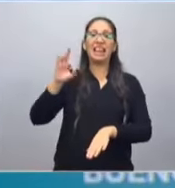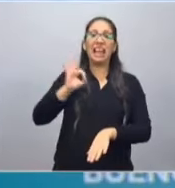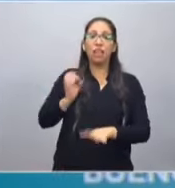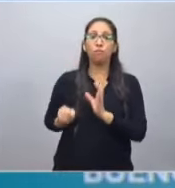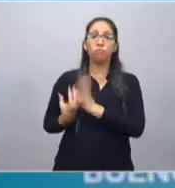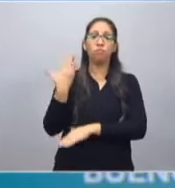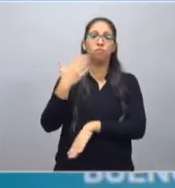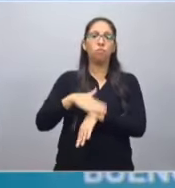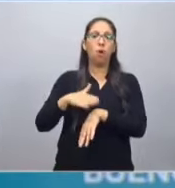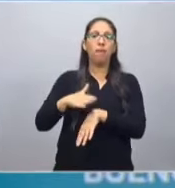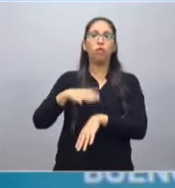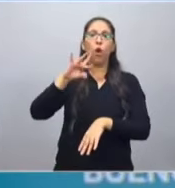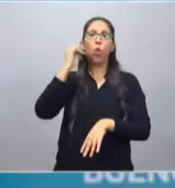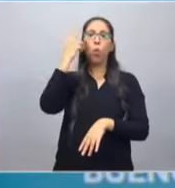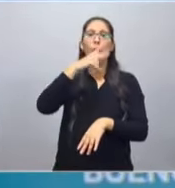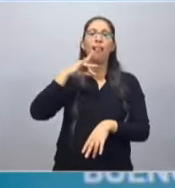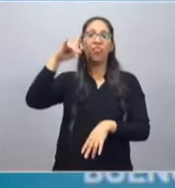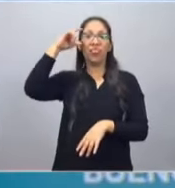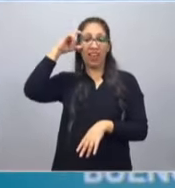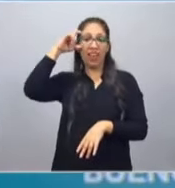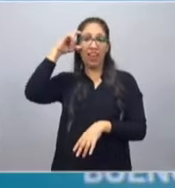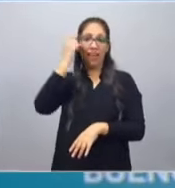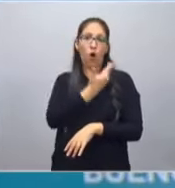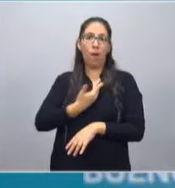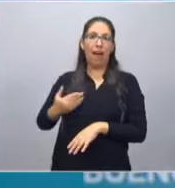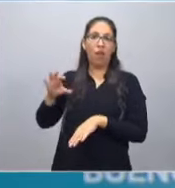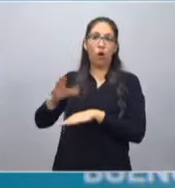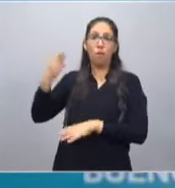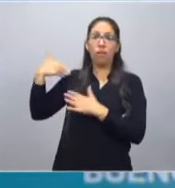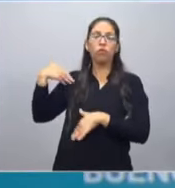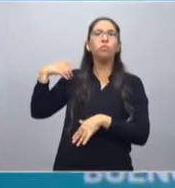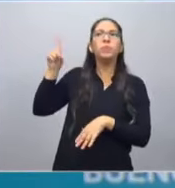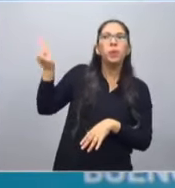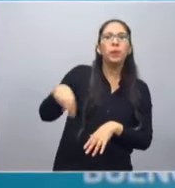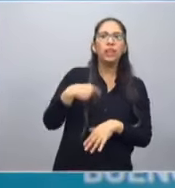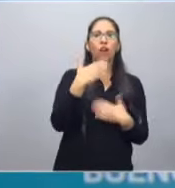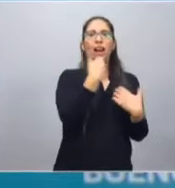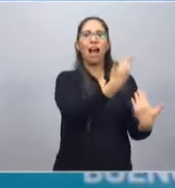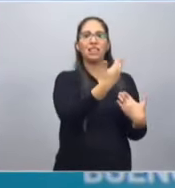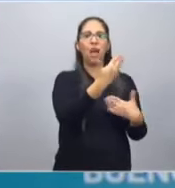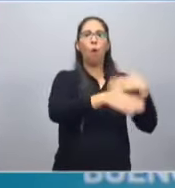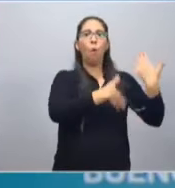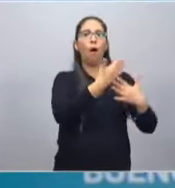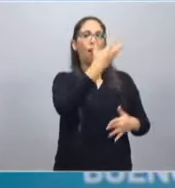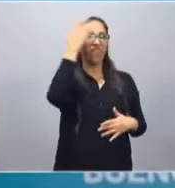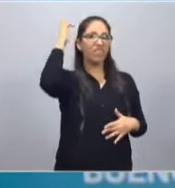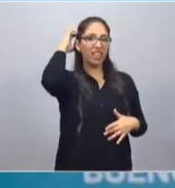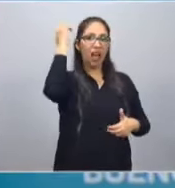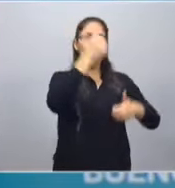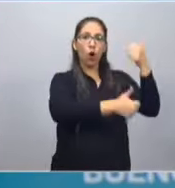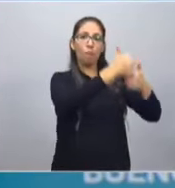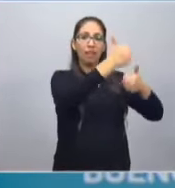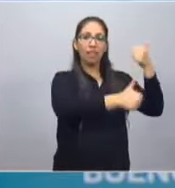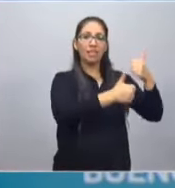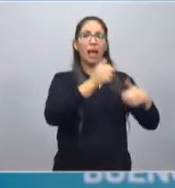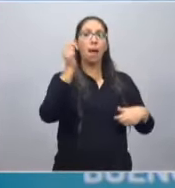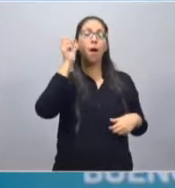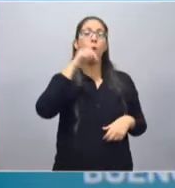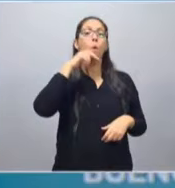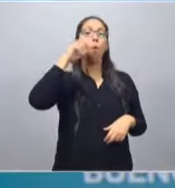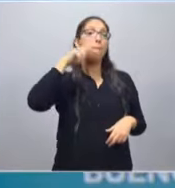entonces gobernador Eduardo dualde Se inspiraron En aquellos juegos citas inaugurados por Juan perón